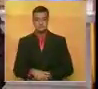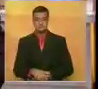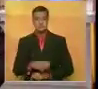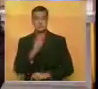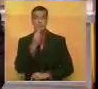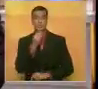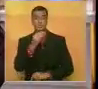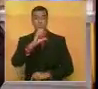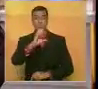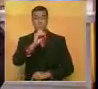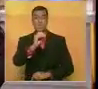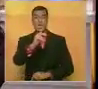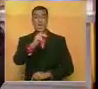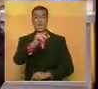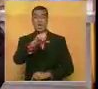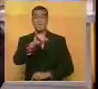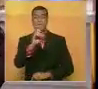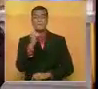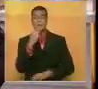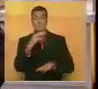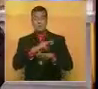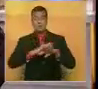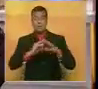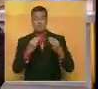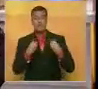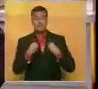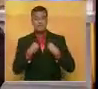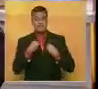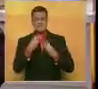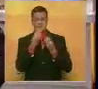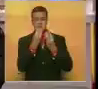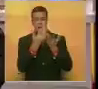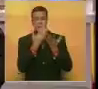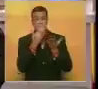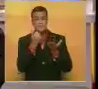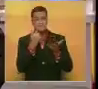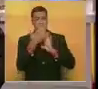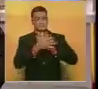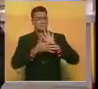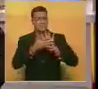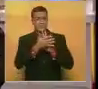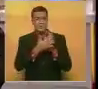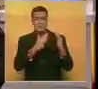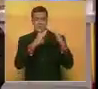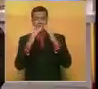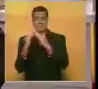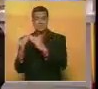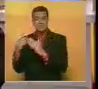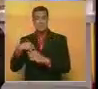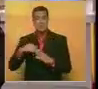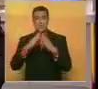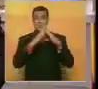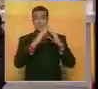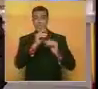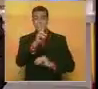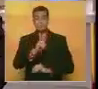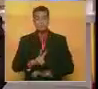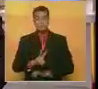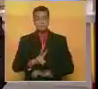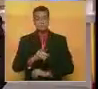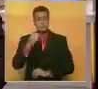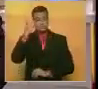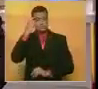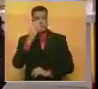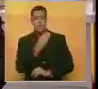La juventud de Copey se acercó hasta el Ministerio de Vivienda y Hábitat para exigir que se solucione la crisis habitacional que padecen los venezolanos. En su día,